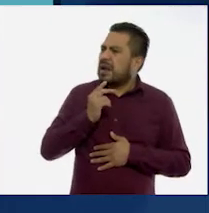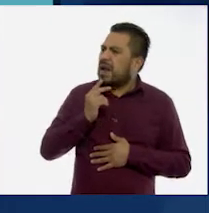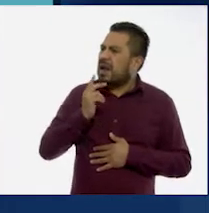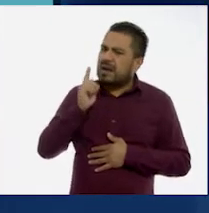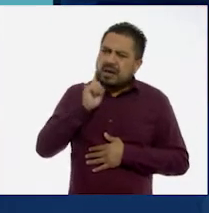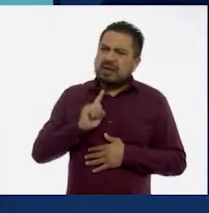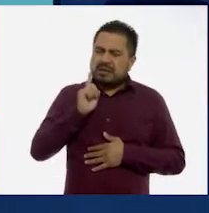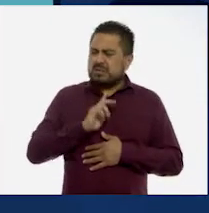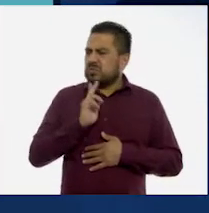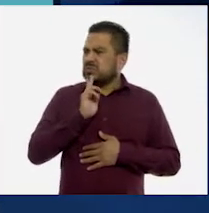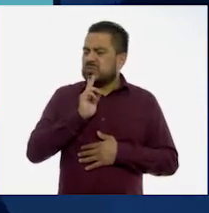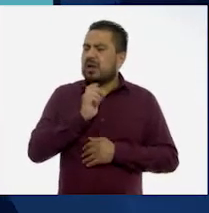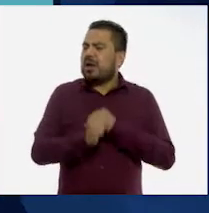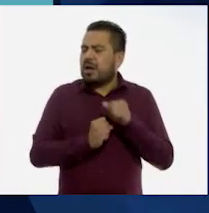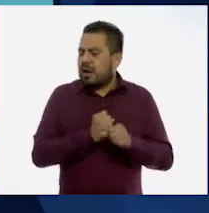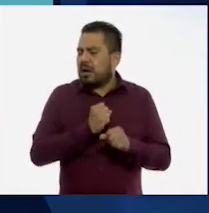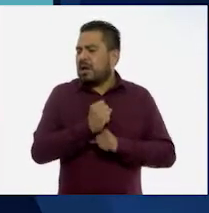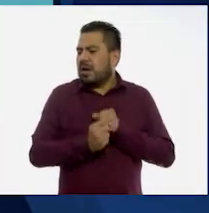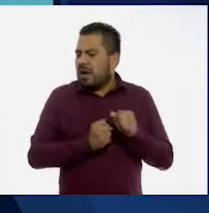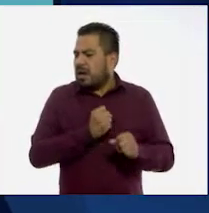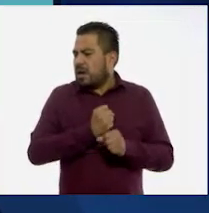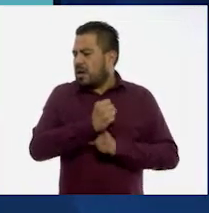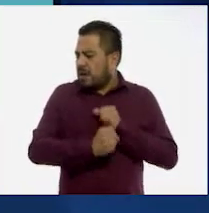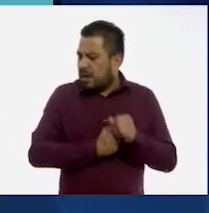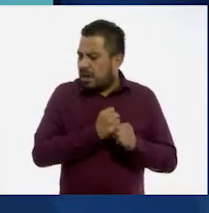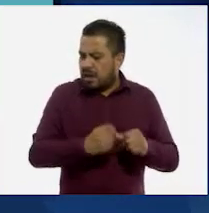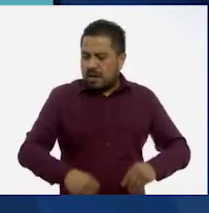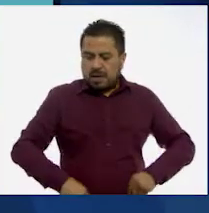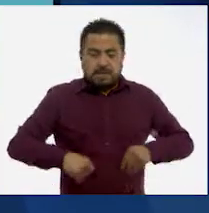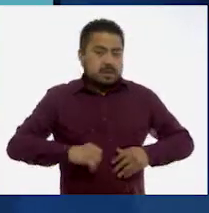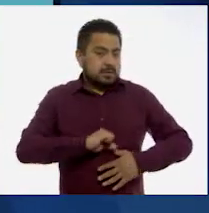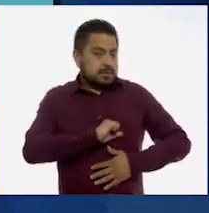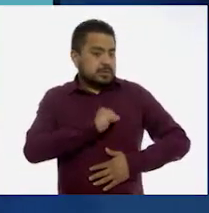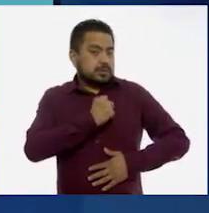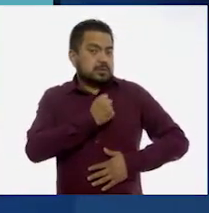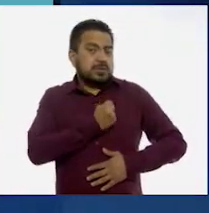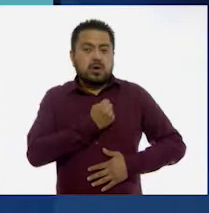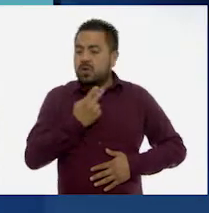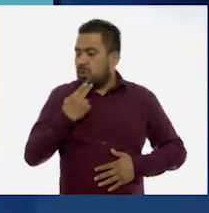pesar de que los años como resultado de una vida sana,